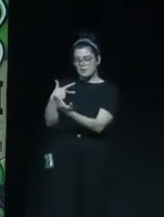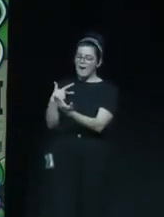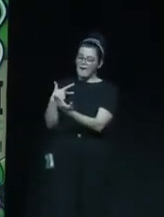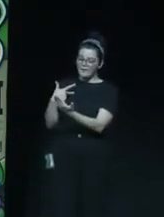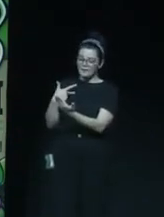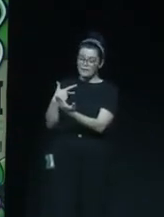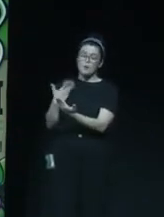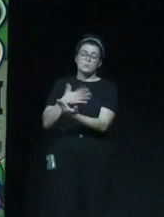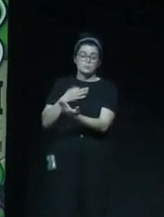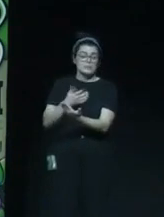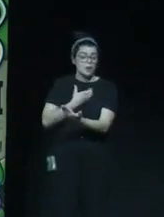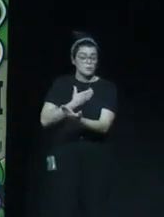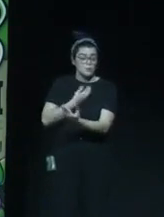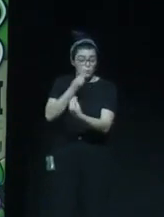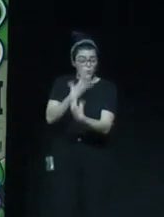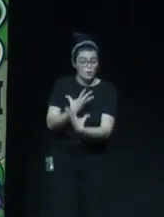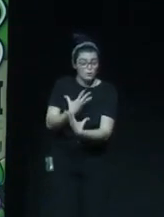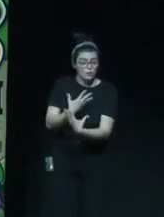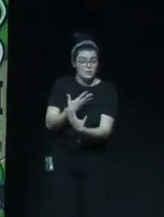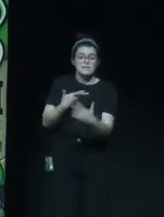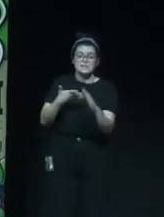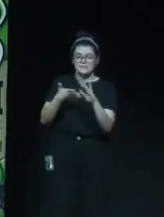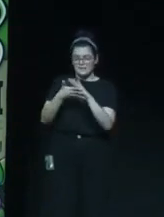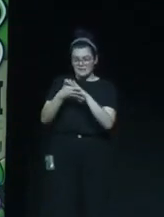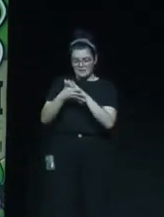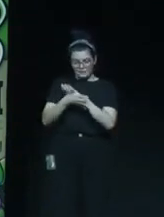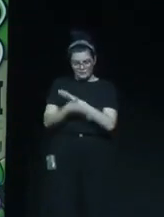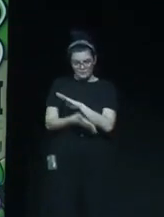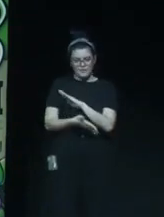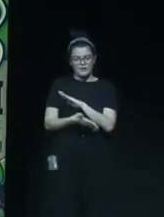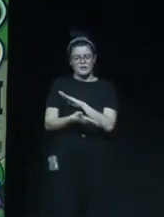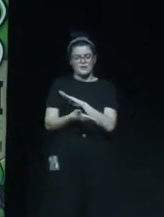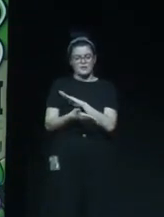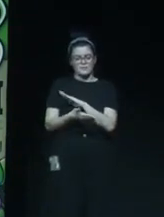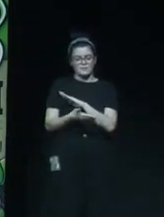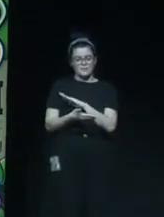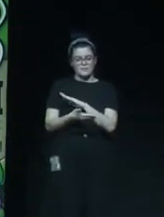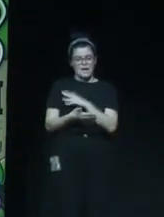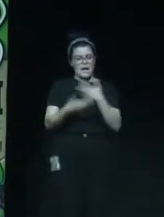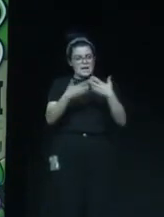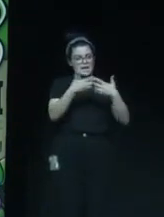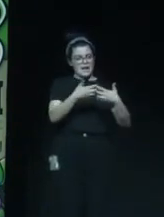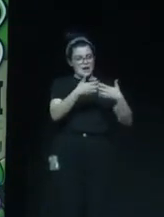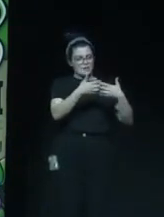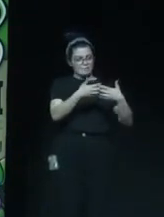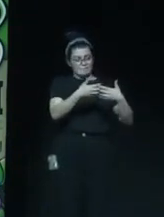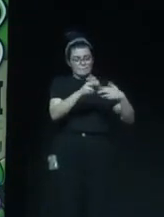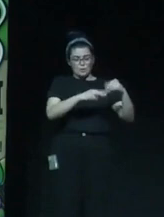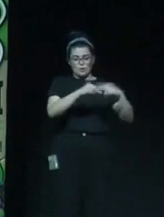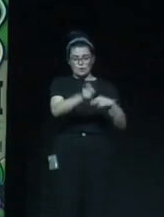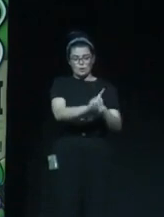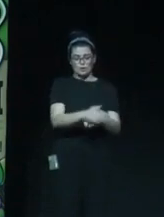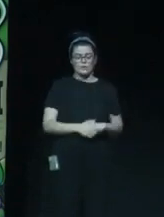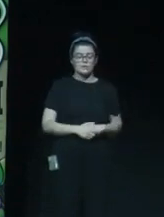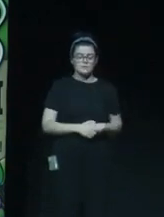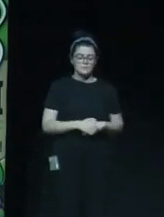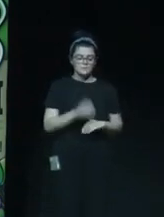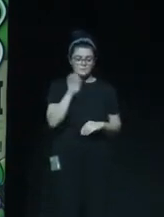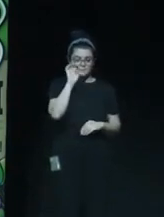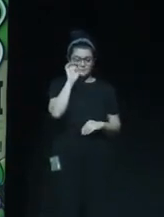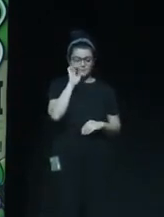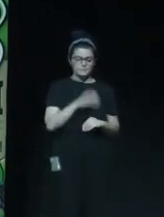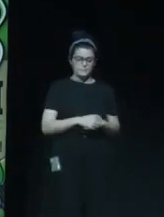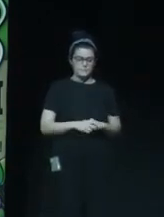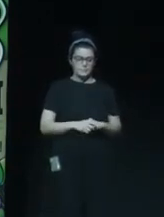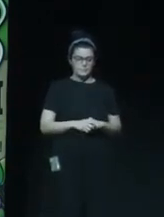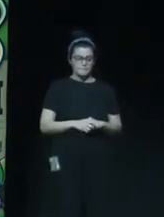y se hubiera enfrentado al poder de la refinería, no se hubiera hecho la planta de Coque. O sea,